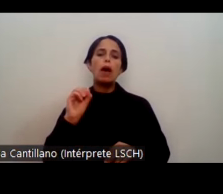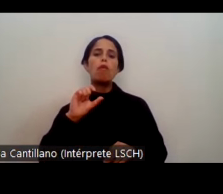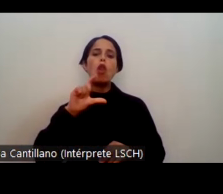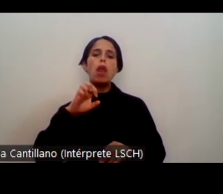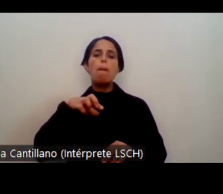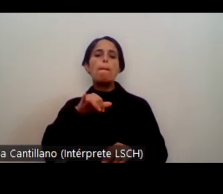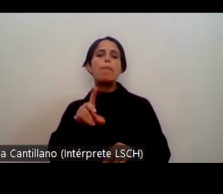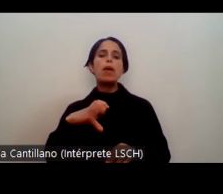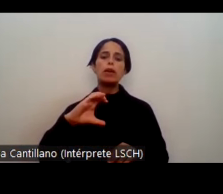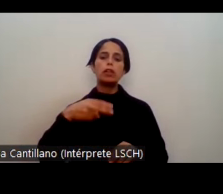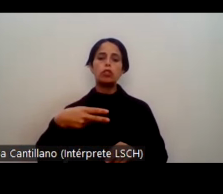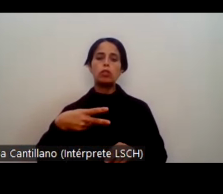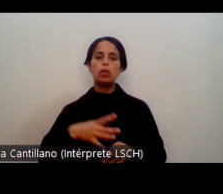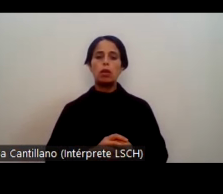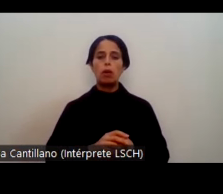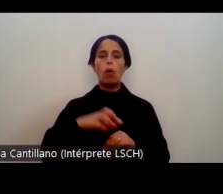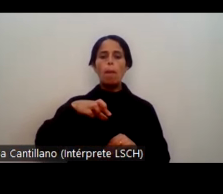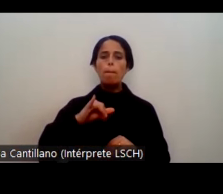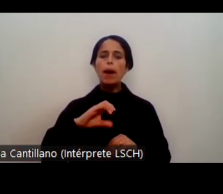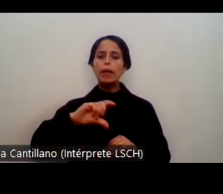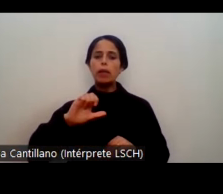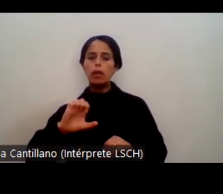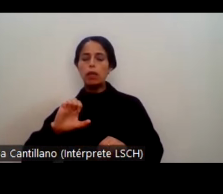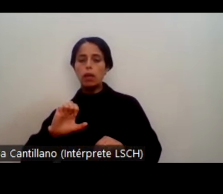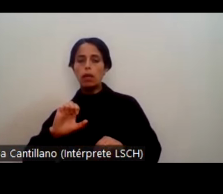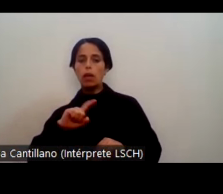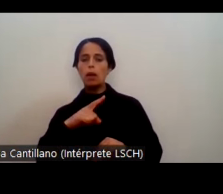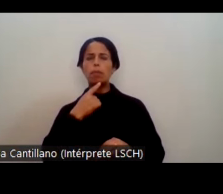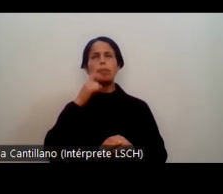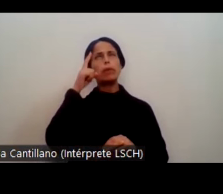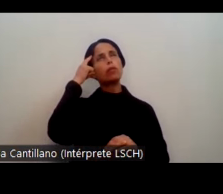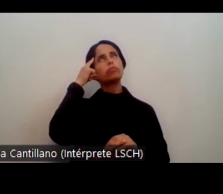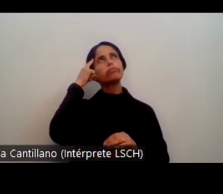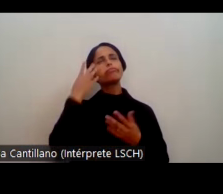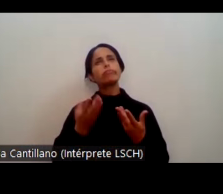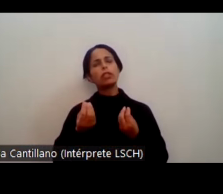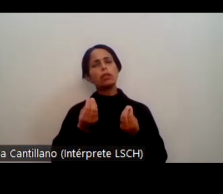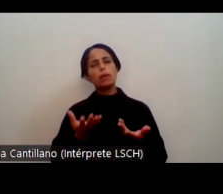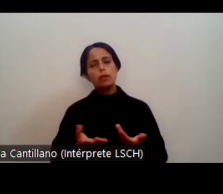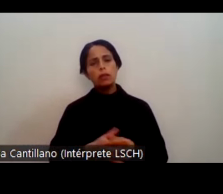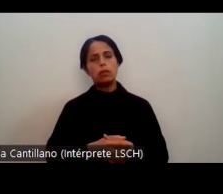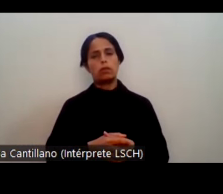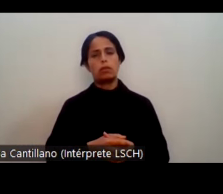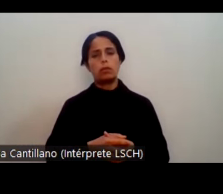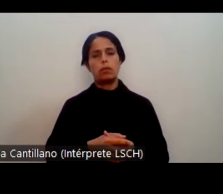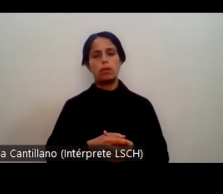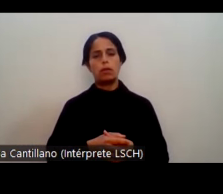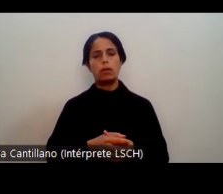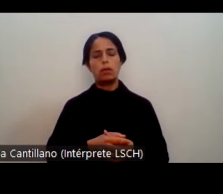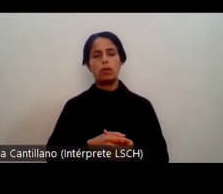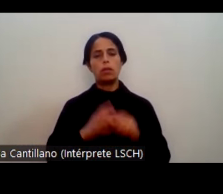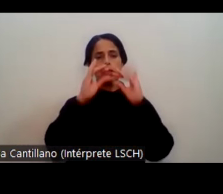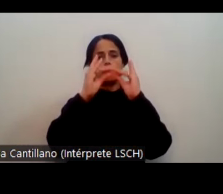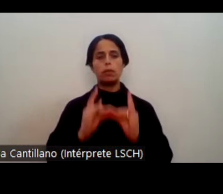tumba específica o con más de una tumba específica, más de una tumba, pero en esta específicamente dice del cementerio